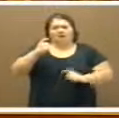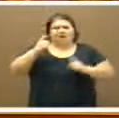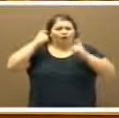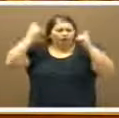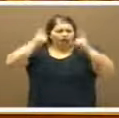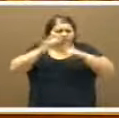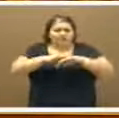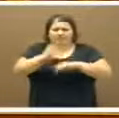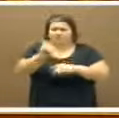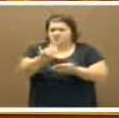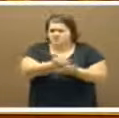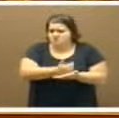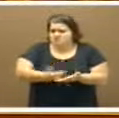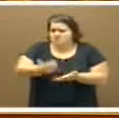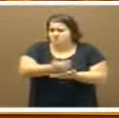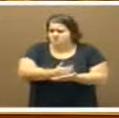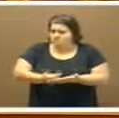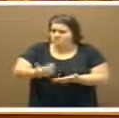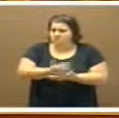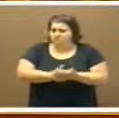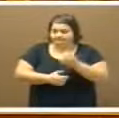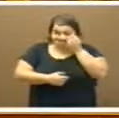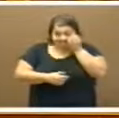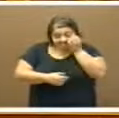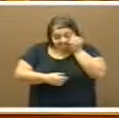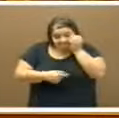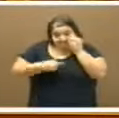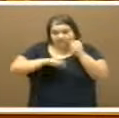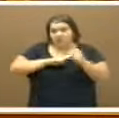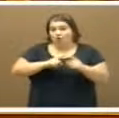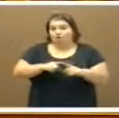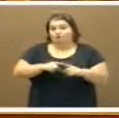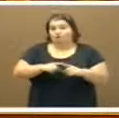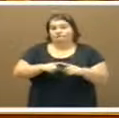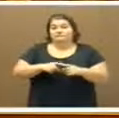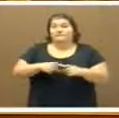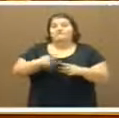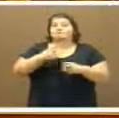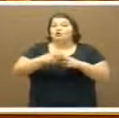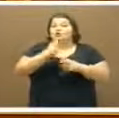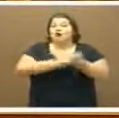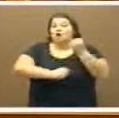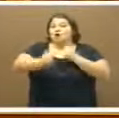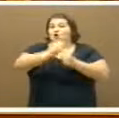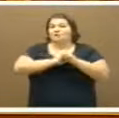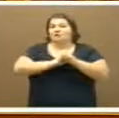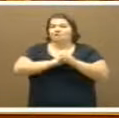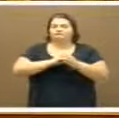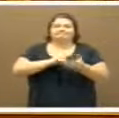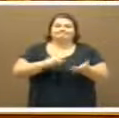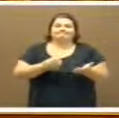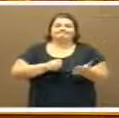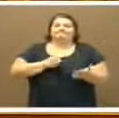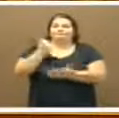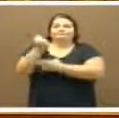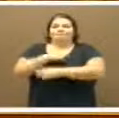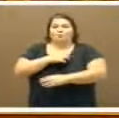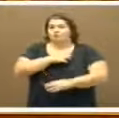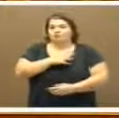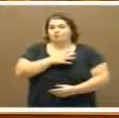en recaudar más, nosotros no podemos avalar ni siquiera respaldar la política económica que usted hace. Y no avalamos lo que se hace ahora y no